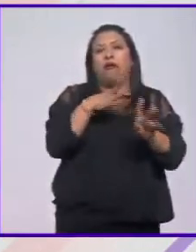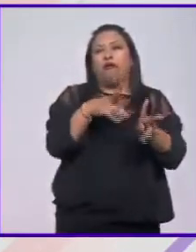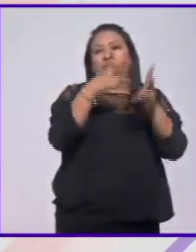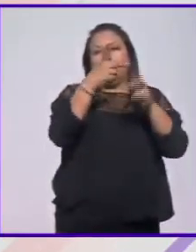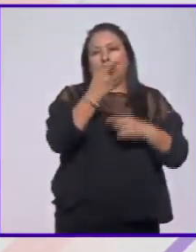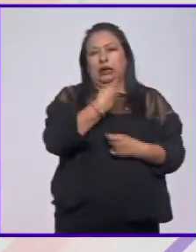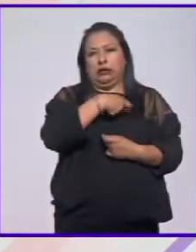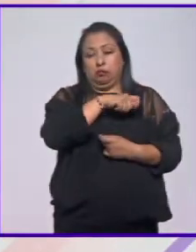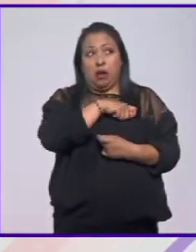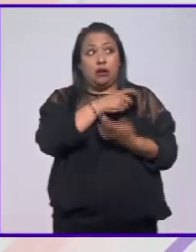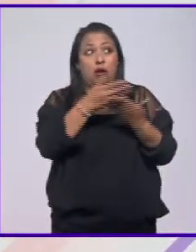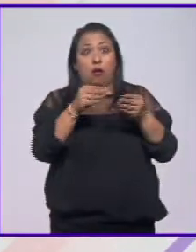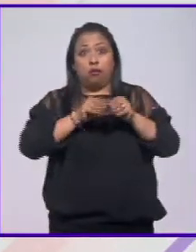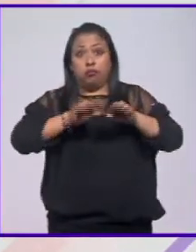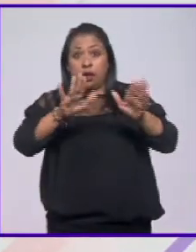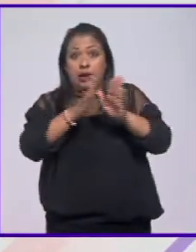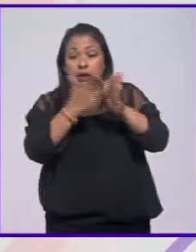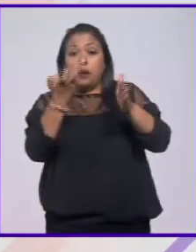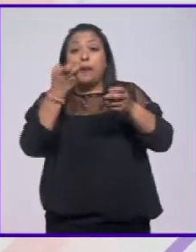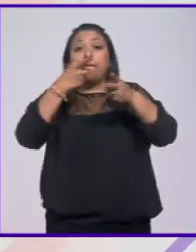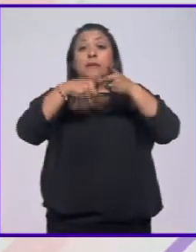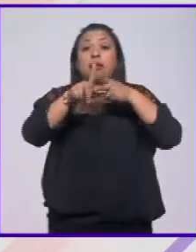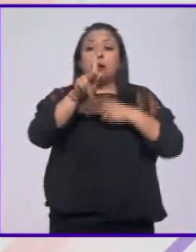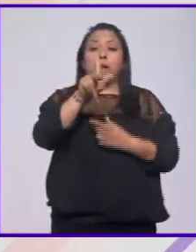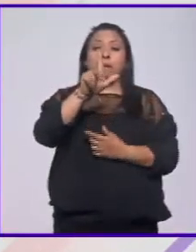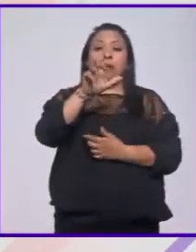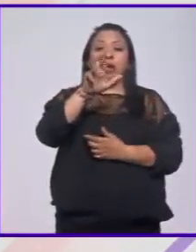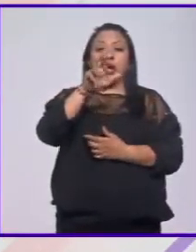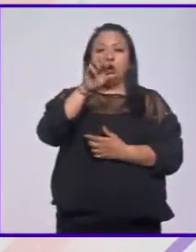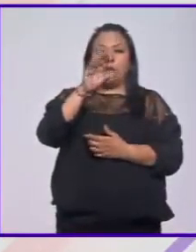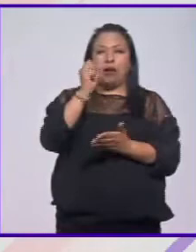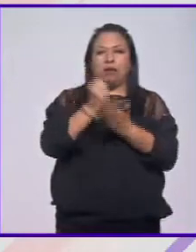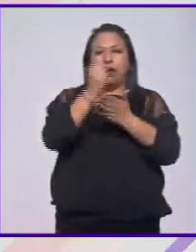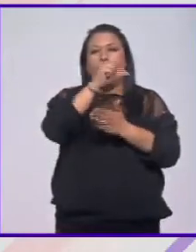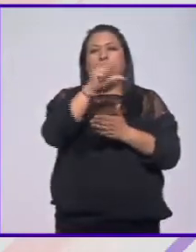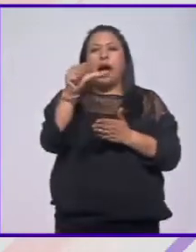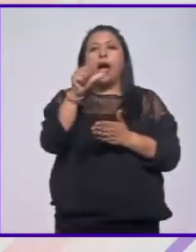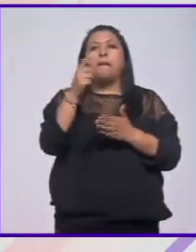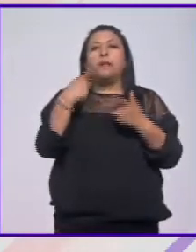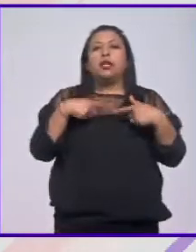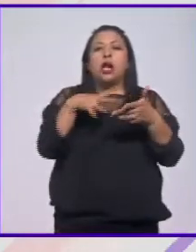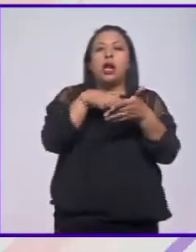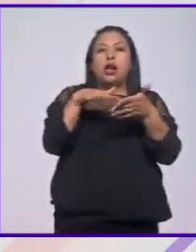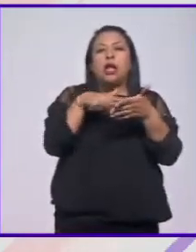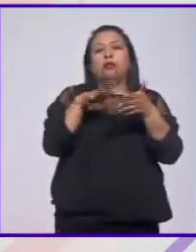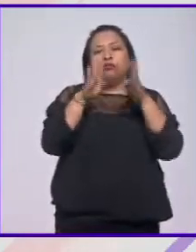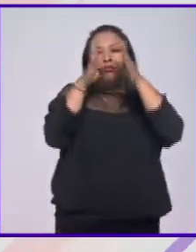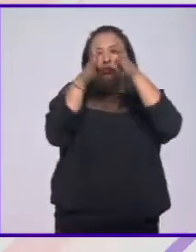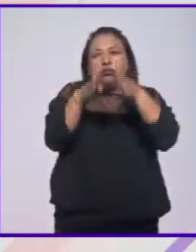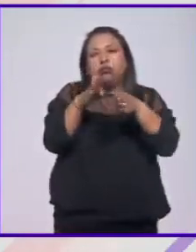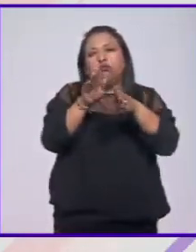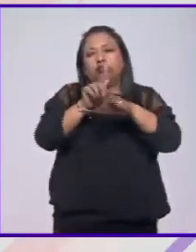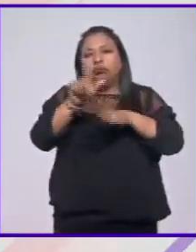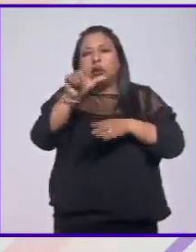español. Esta publicación fue el origen de Pleroma, editorial dirigida a los lectores especializados y profesionales de la